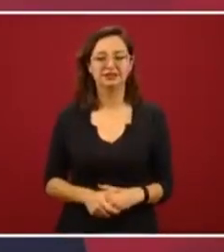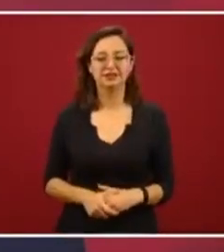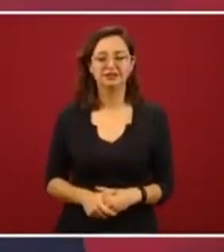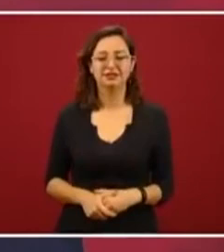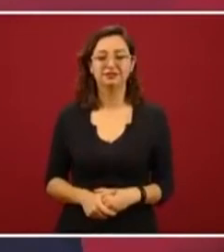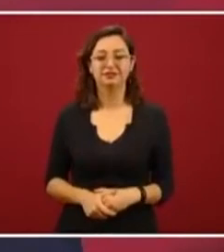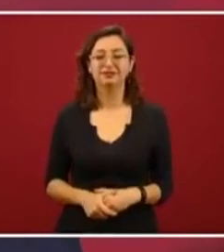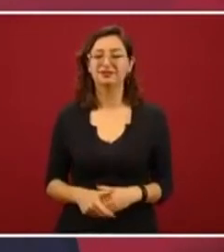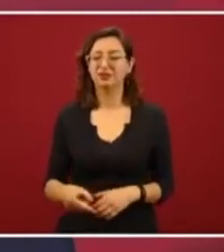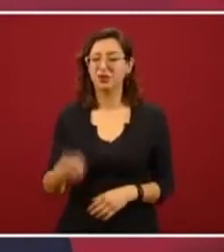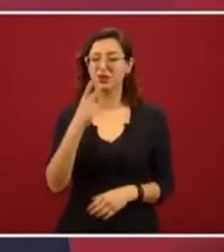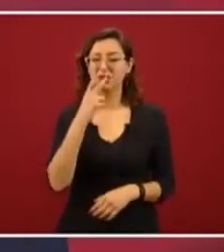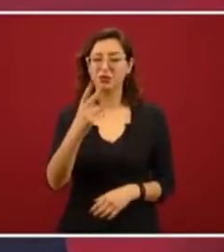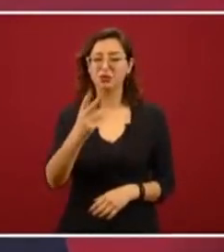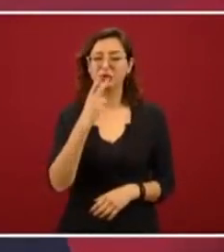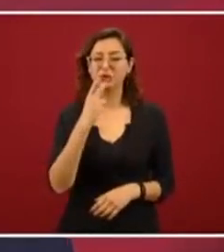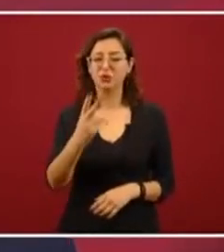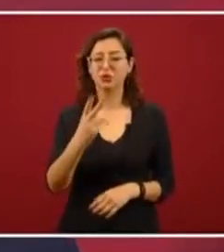el cigarro,